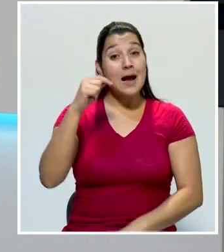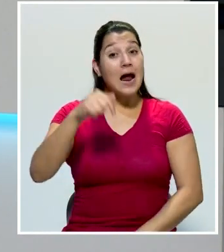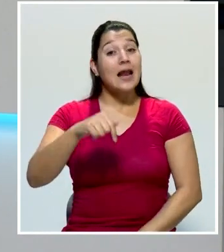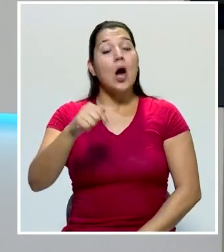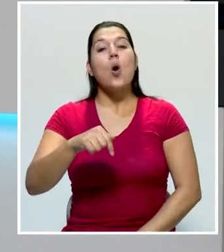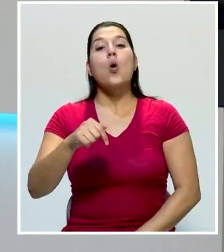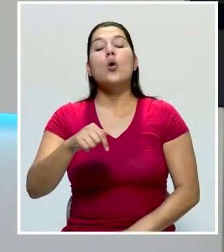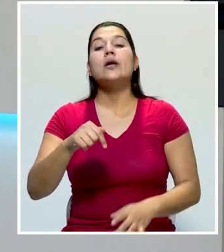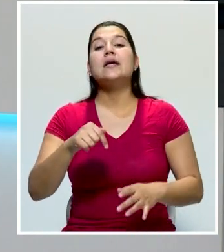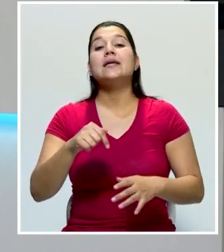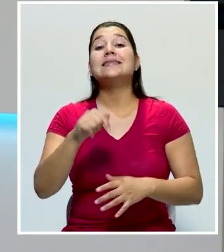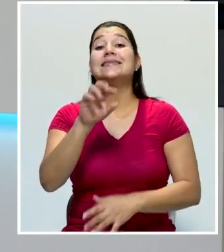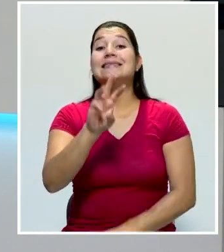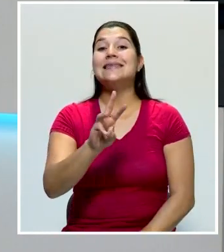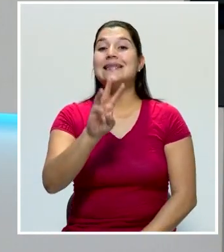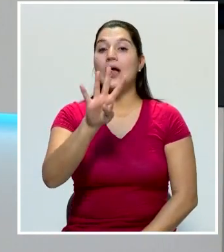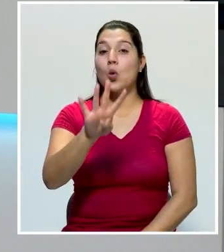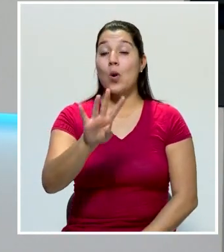se registra un